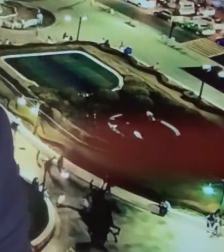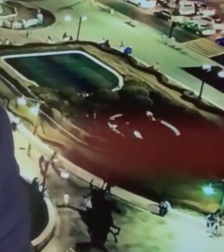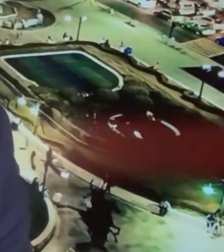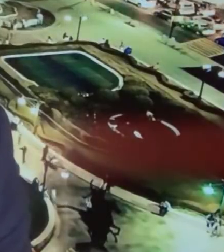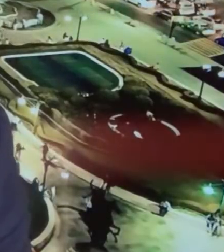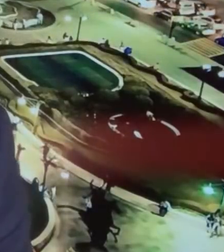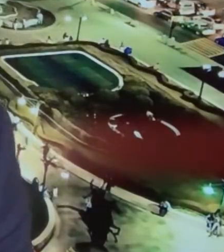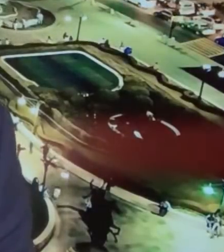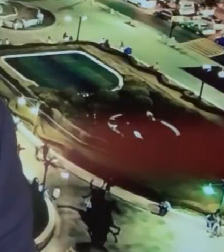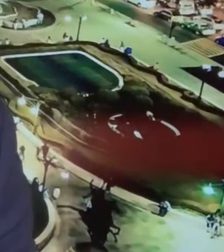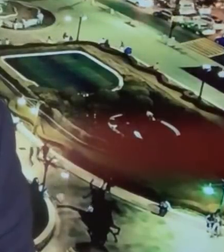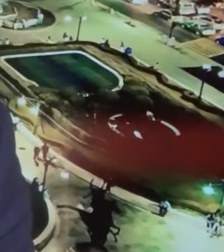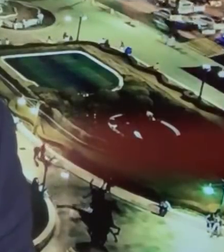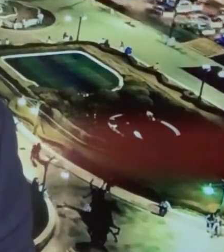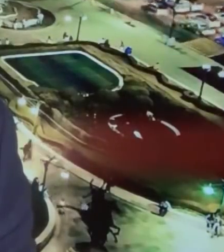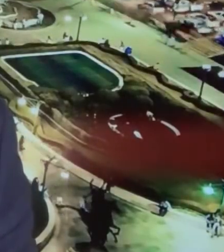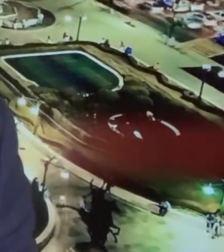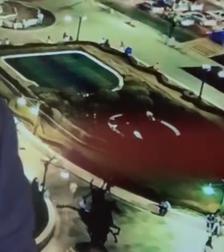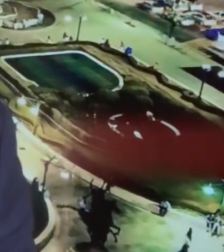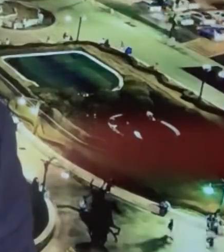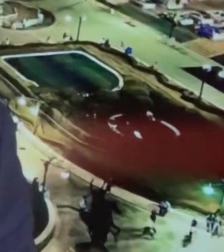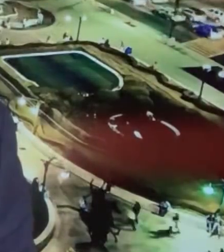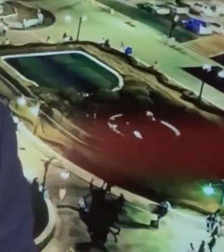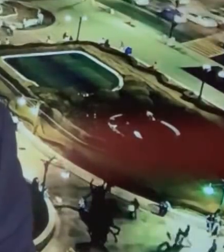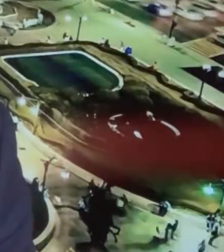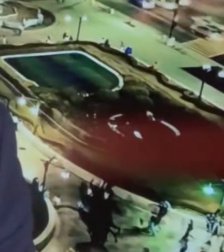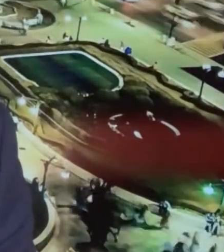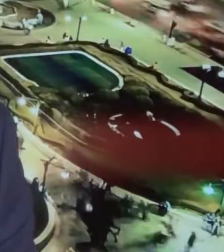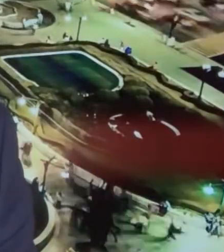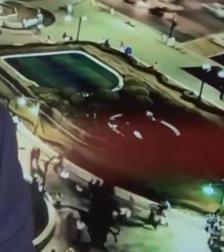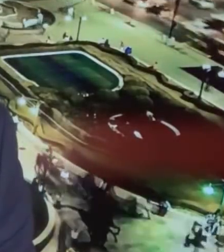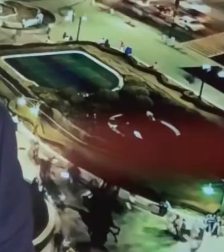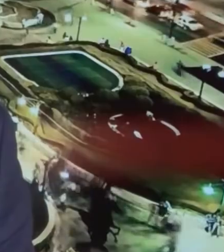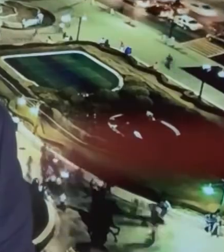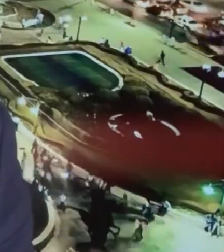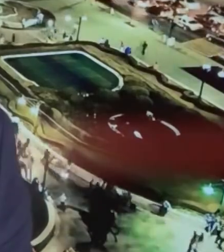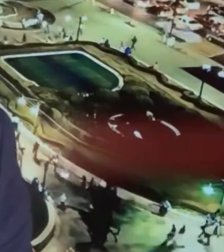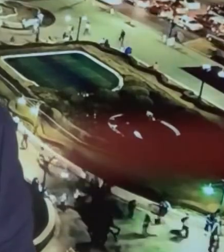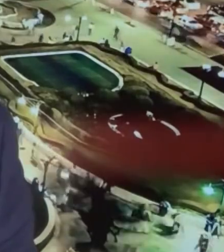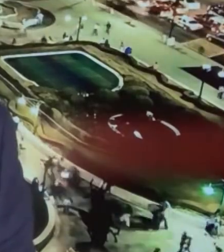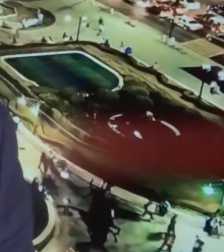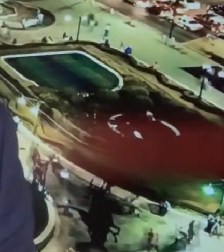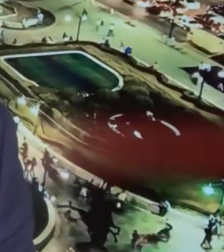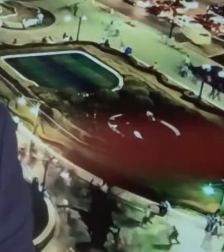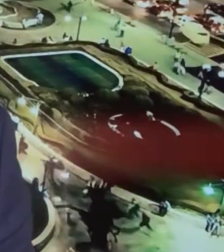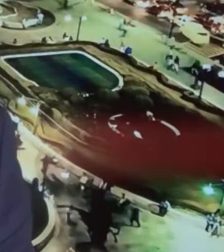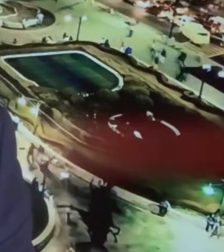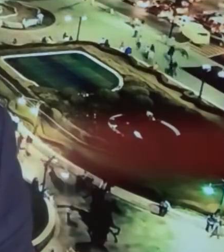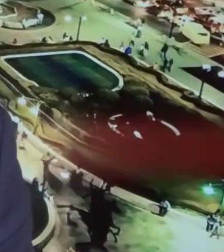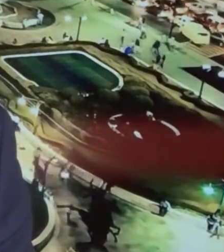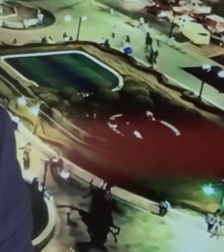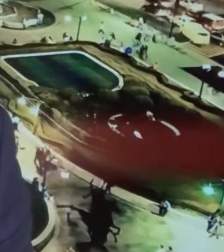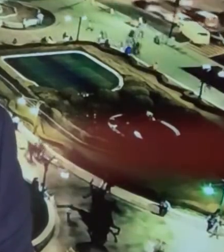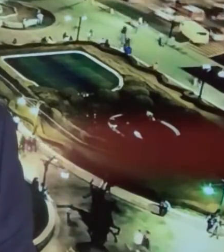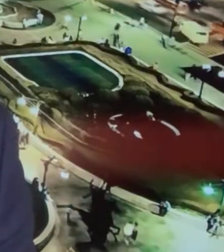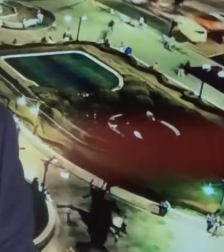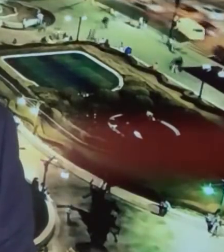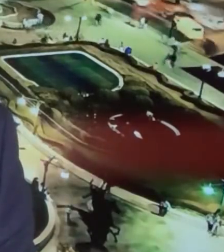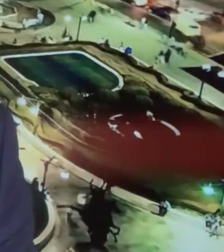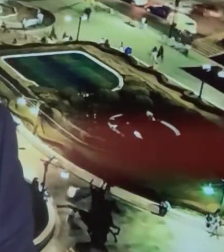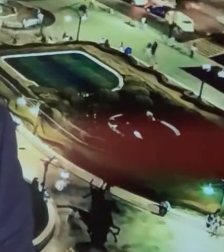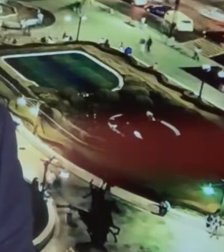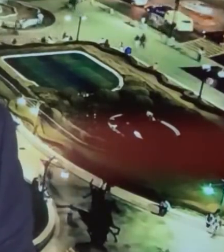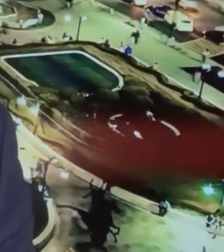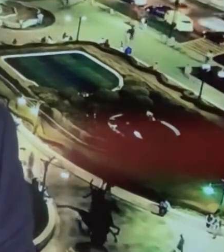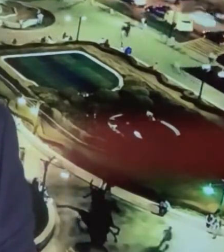de la enfermedad una vez que la ciudadanía comience a retomar sus actividades. Pero esto será conforme pasen los días y se vaya detectando cómo se va comportando